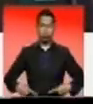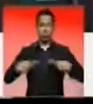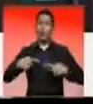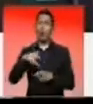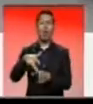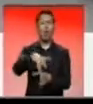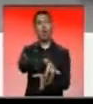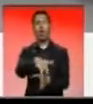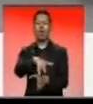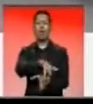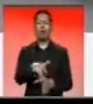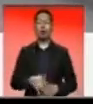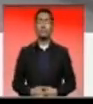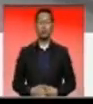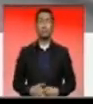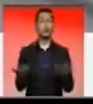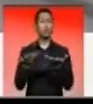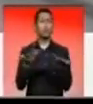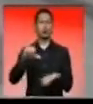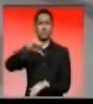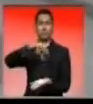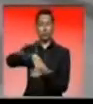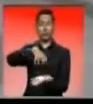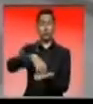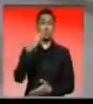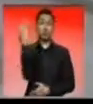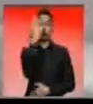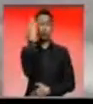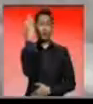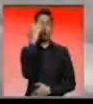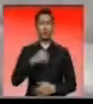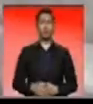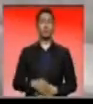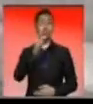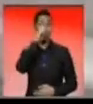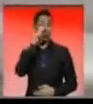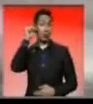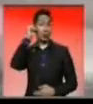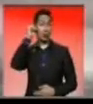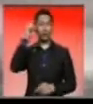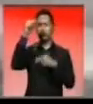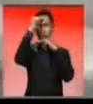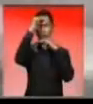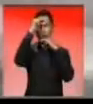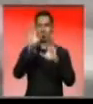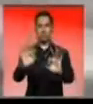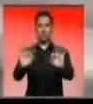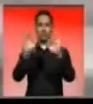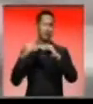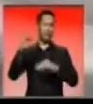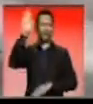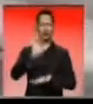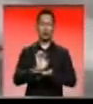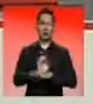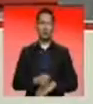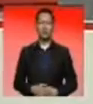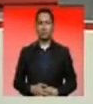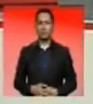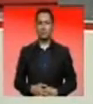de la persona. Reportó desde Tungurahua, Verónica Tipantasi Gómez, Gama, con la mejor cobertura del